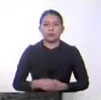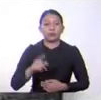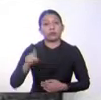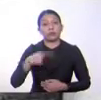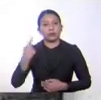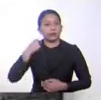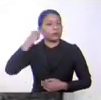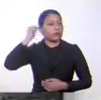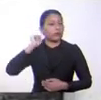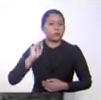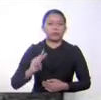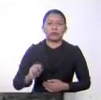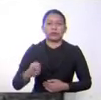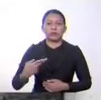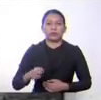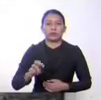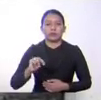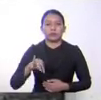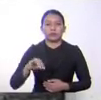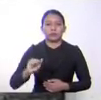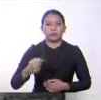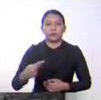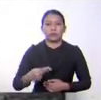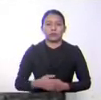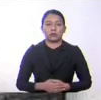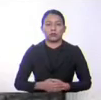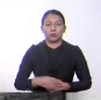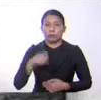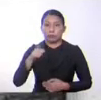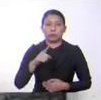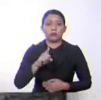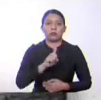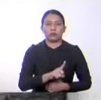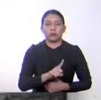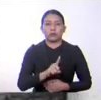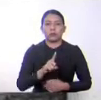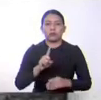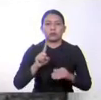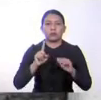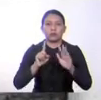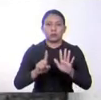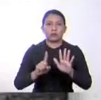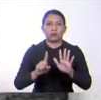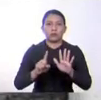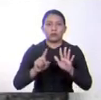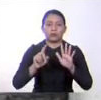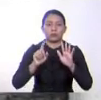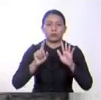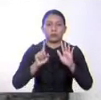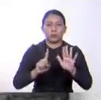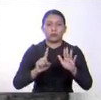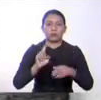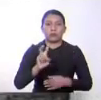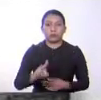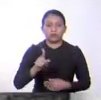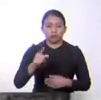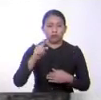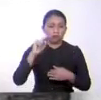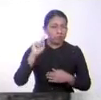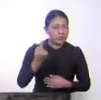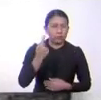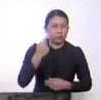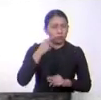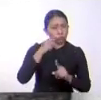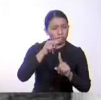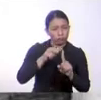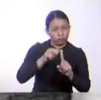Este personaje, a veces olvidado, hizo en 1682 las descripciones más precisas de su época